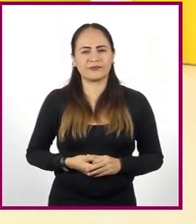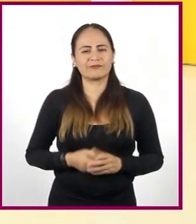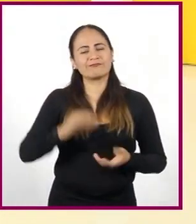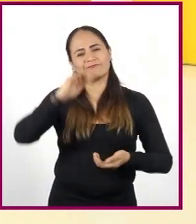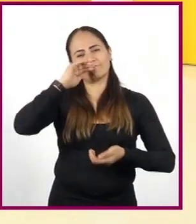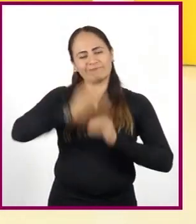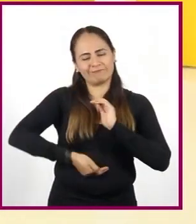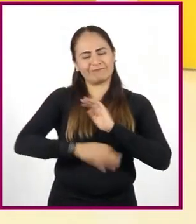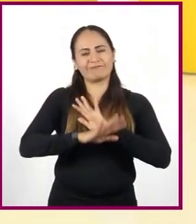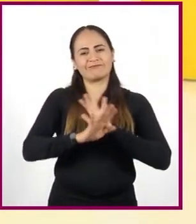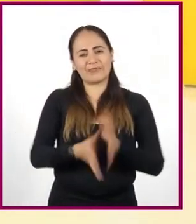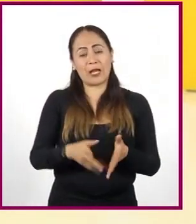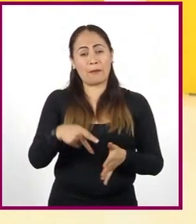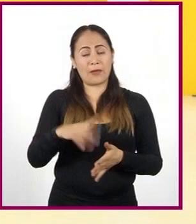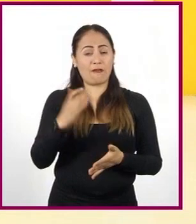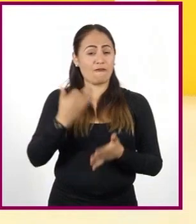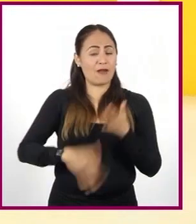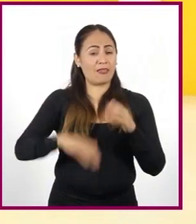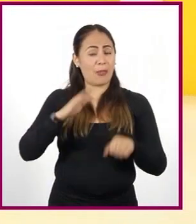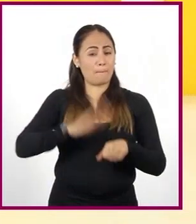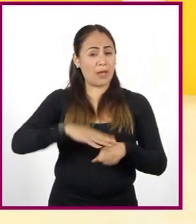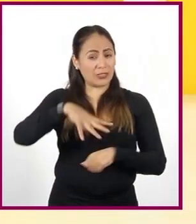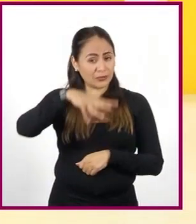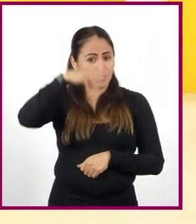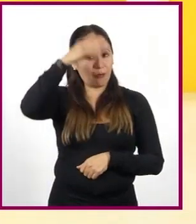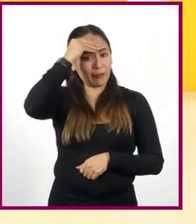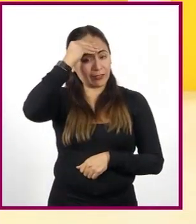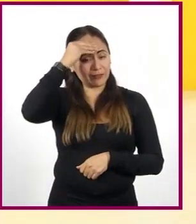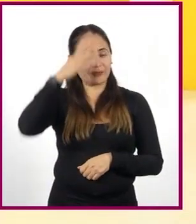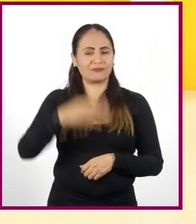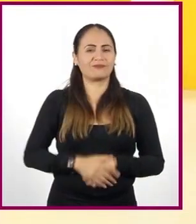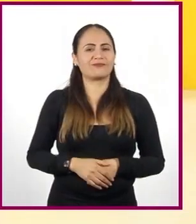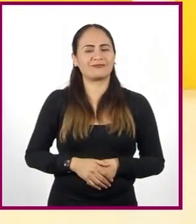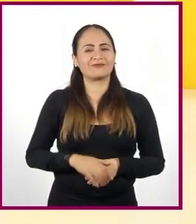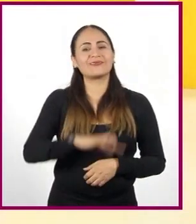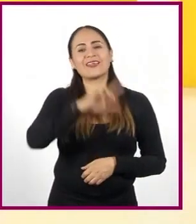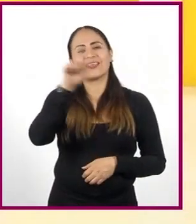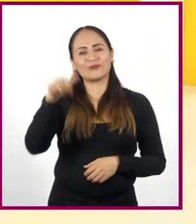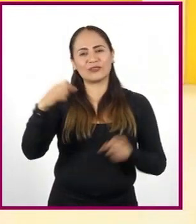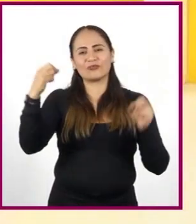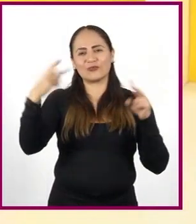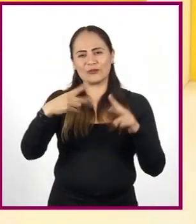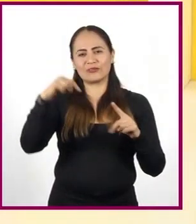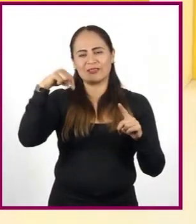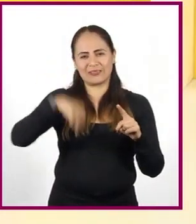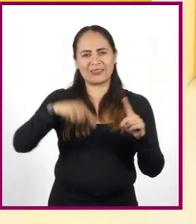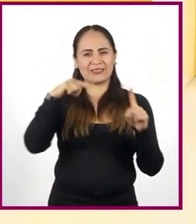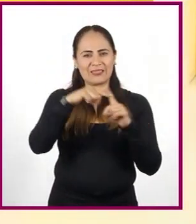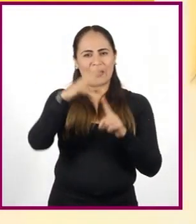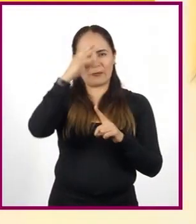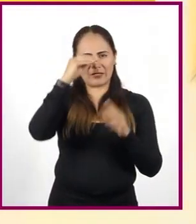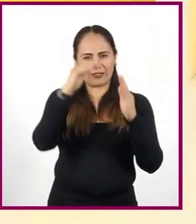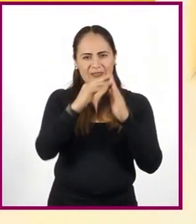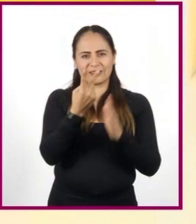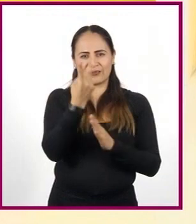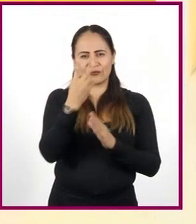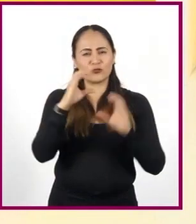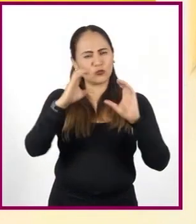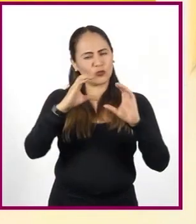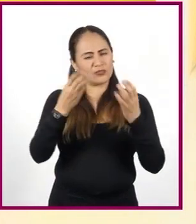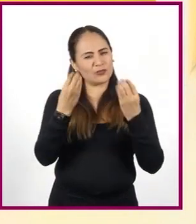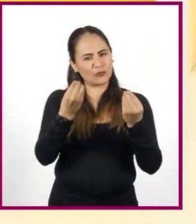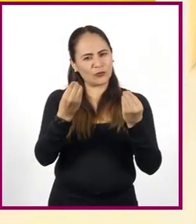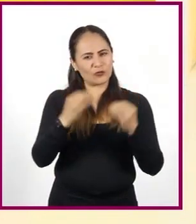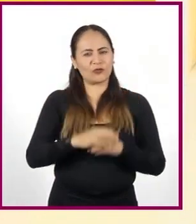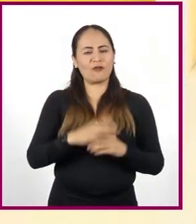Hemos terminado, pero aún nos queda mucho por explorar y descubrir, así que nos vemos pronto en Aprende en Casa 2. Cuídense mucho